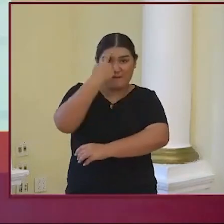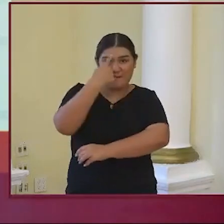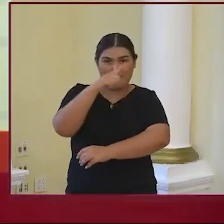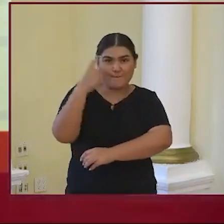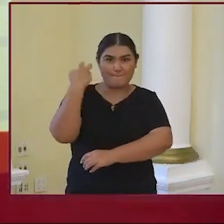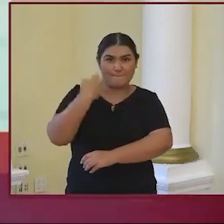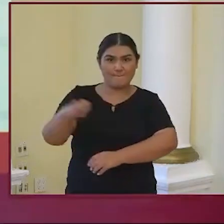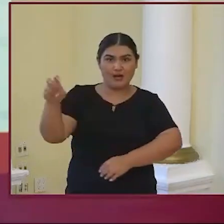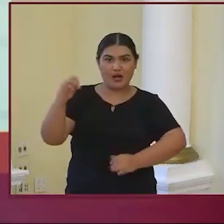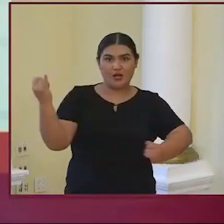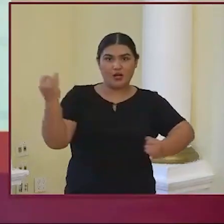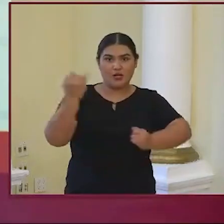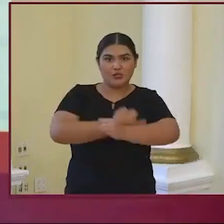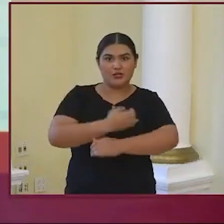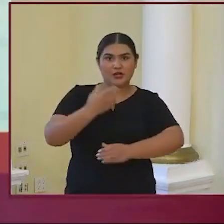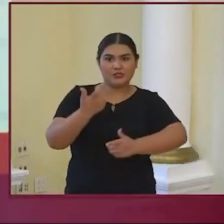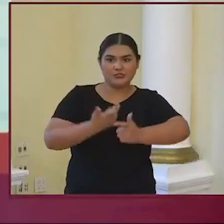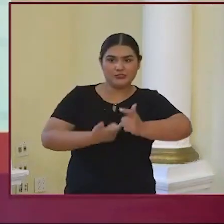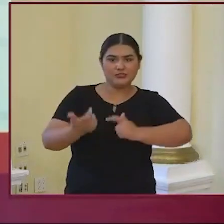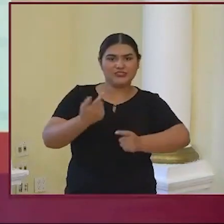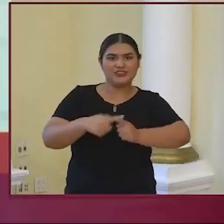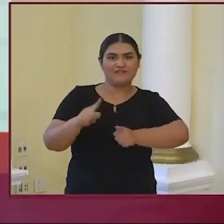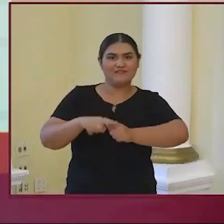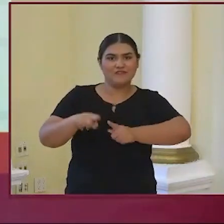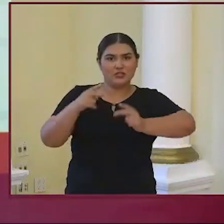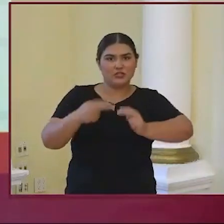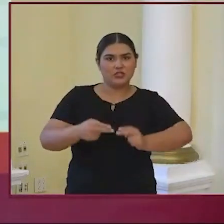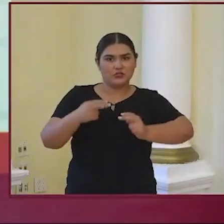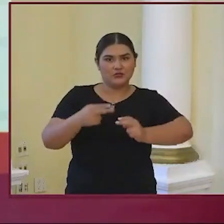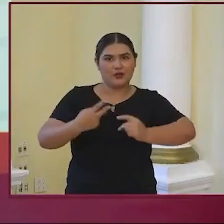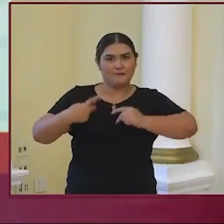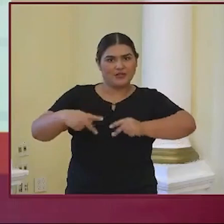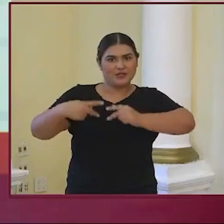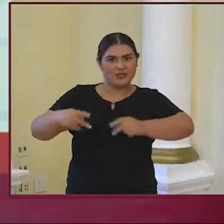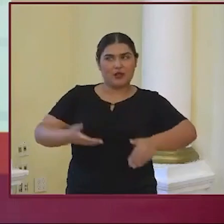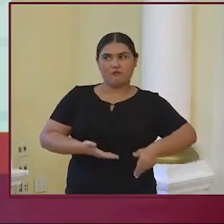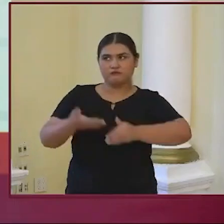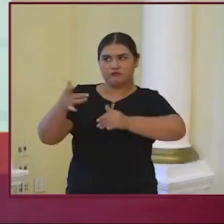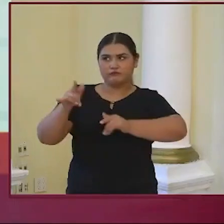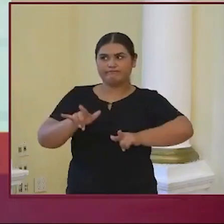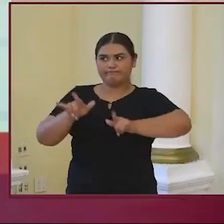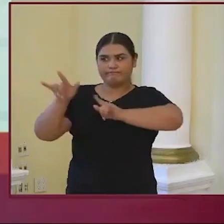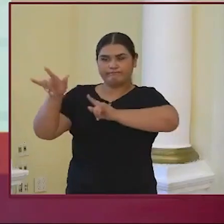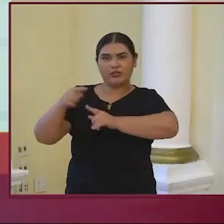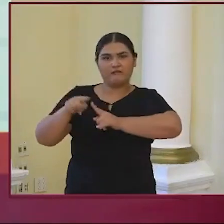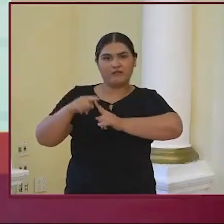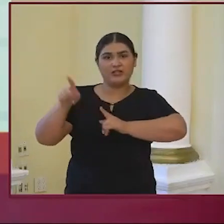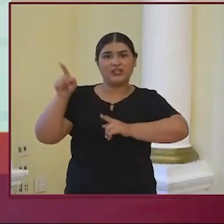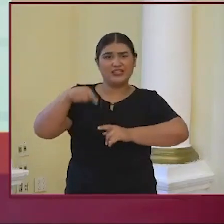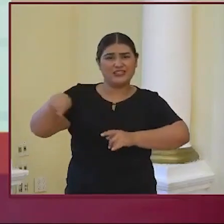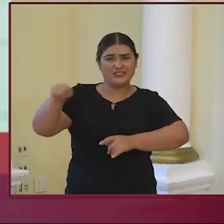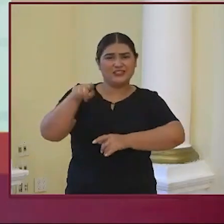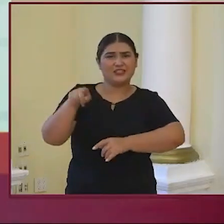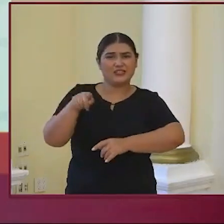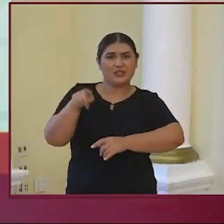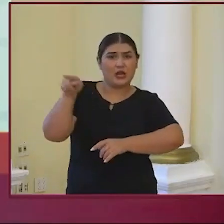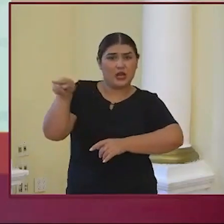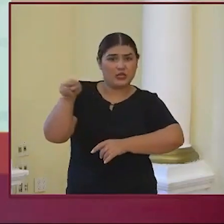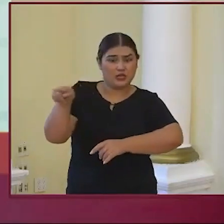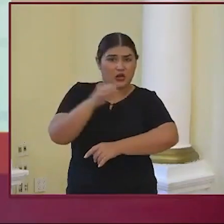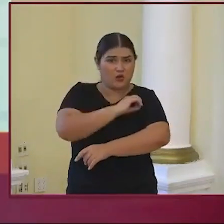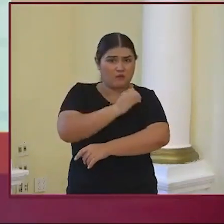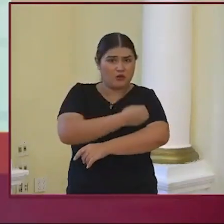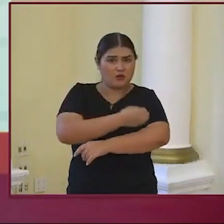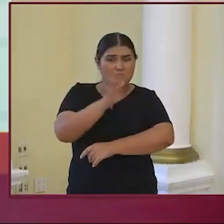carga internacional, porque tiene, lo he dicho en otras ocasiones creo, condiciones climáticas. Fíjense ustedes